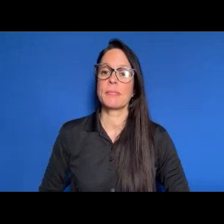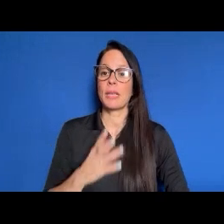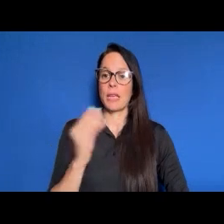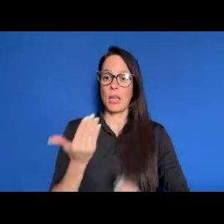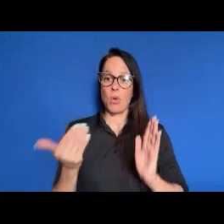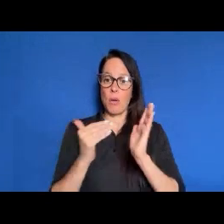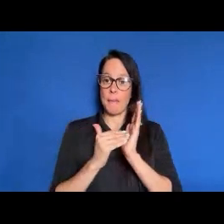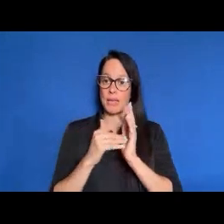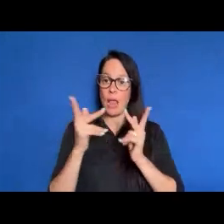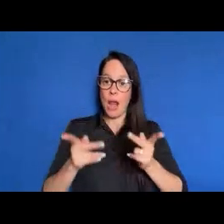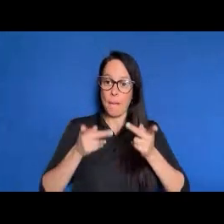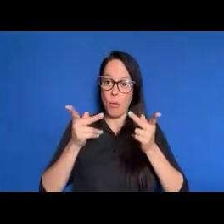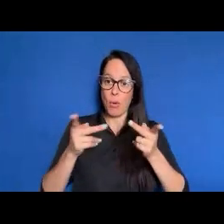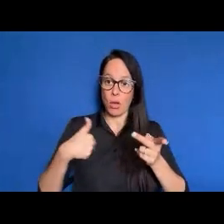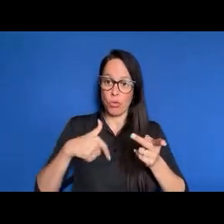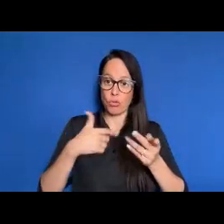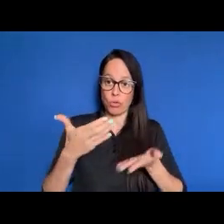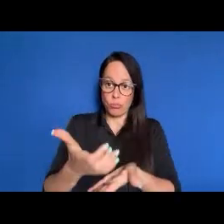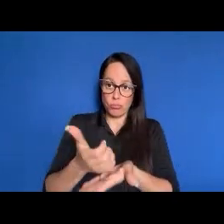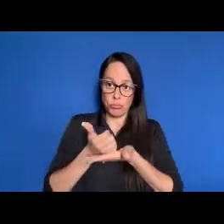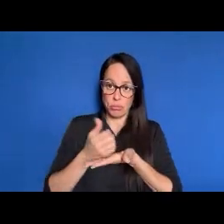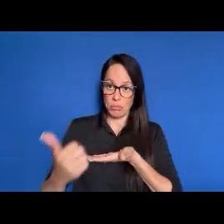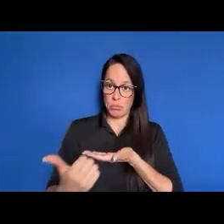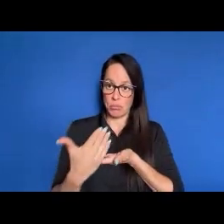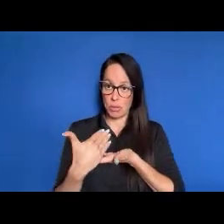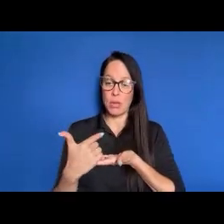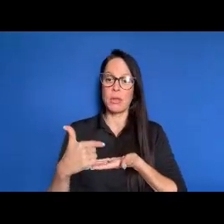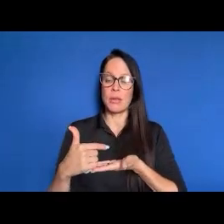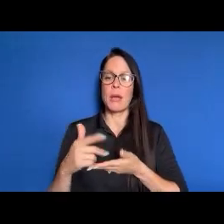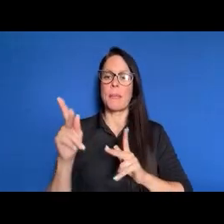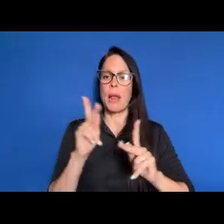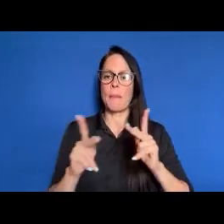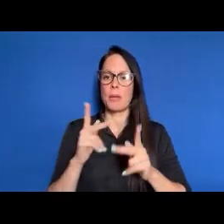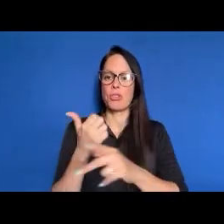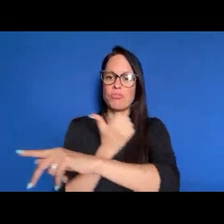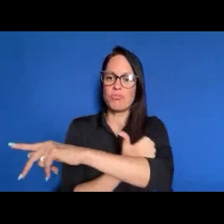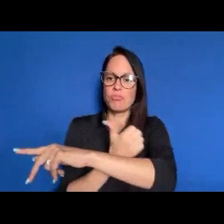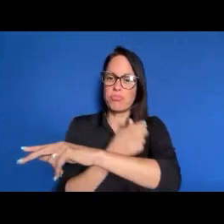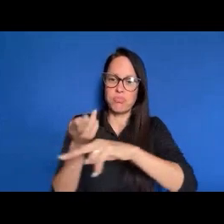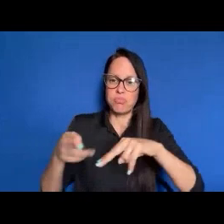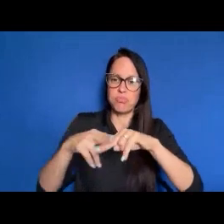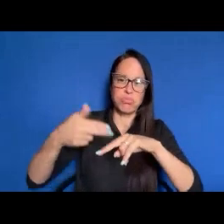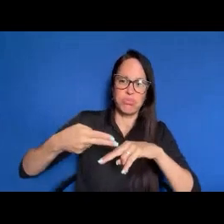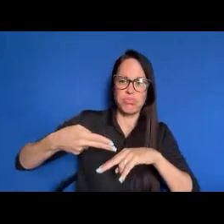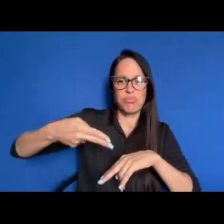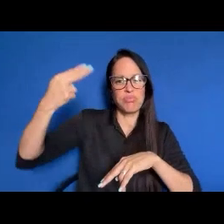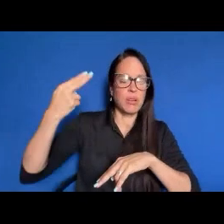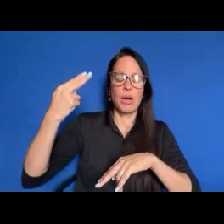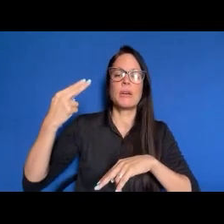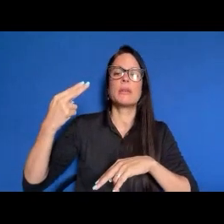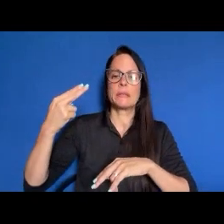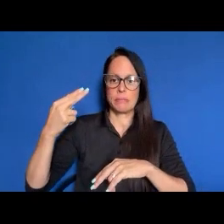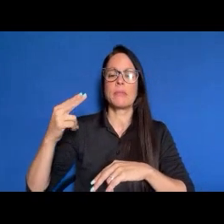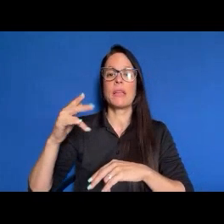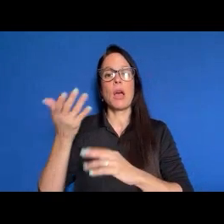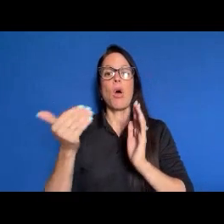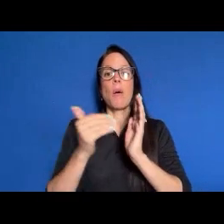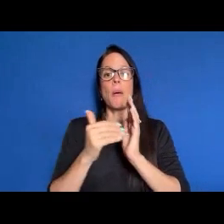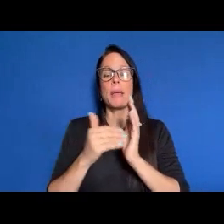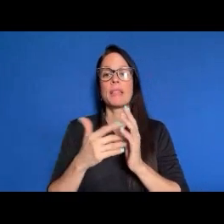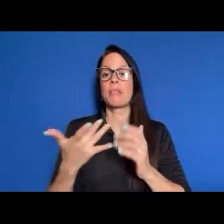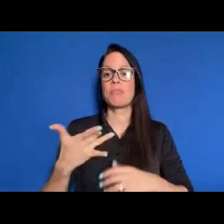recibidas. Vean cómo ya después de ver esa sobredosis y ver esas tasas de intoxicación, como nuevamente la tendencia viene